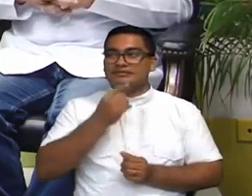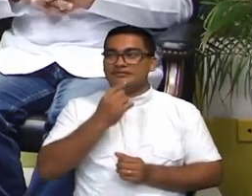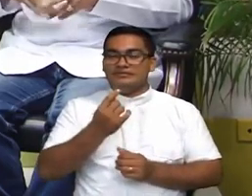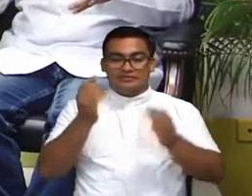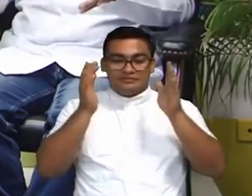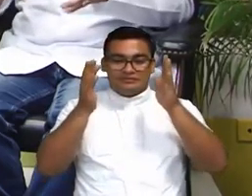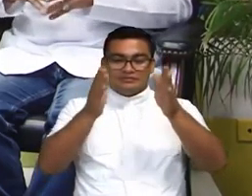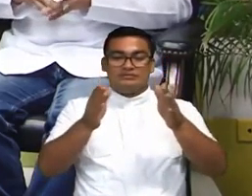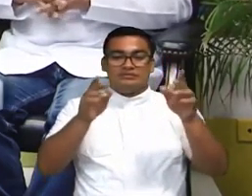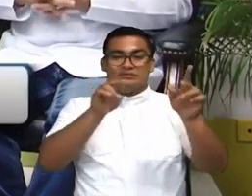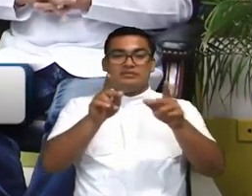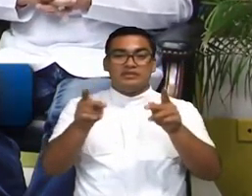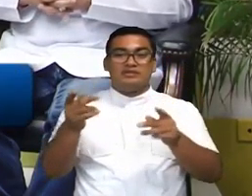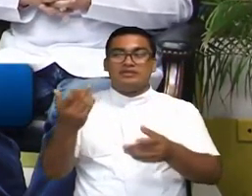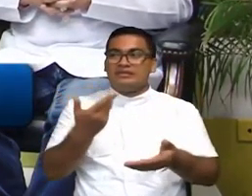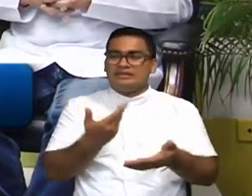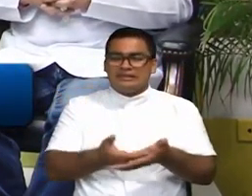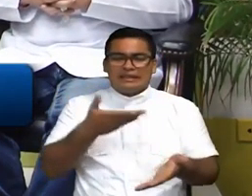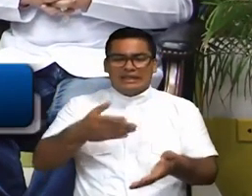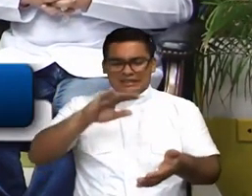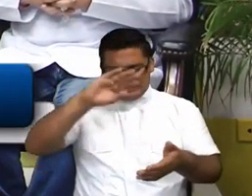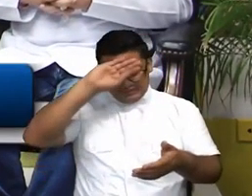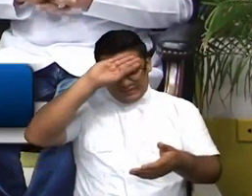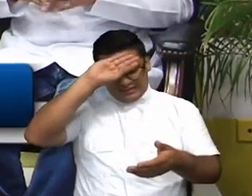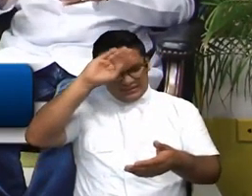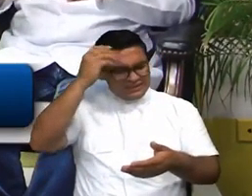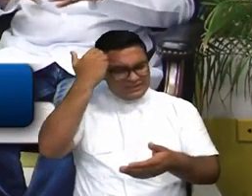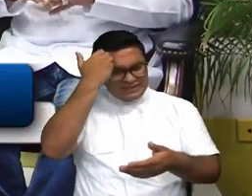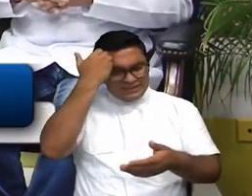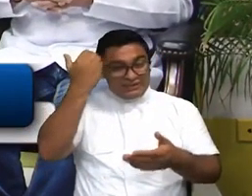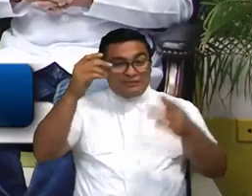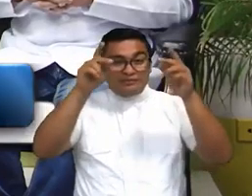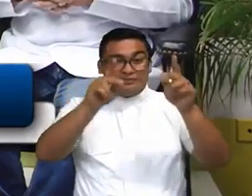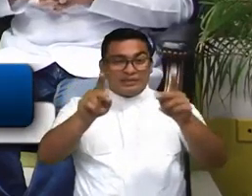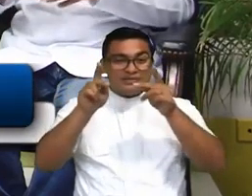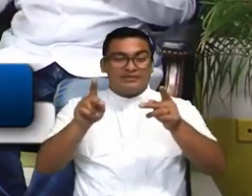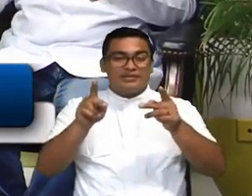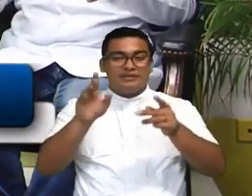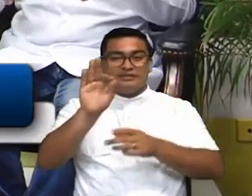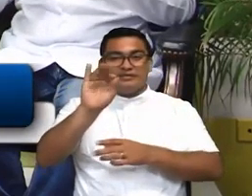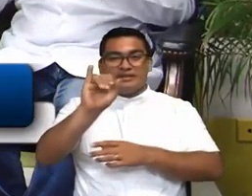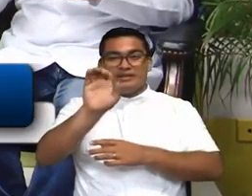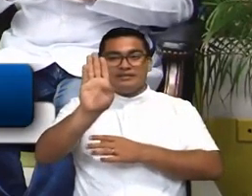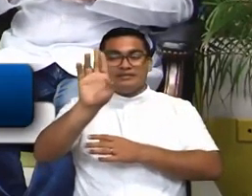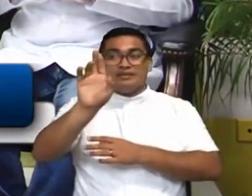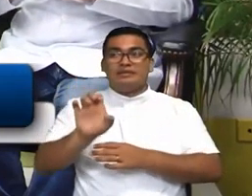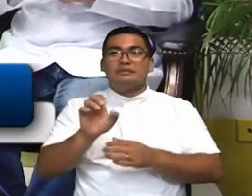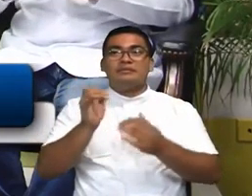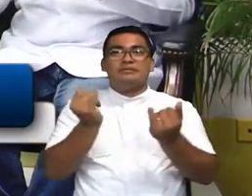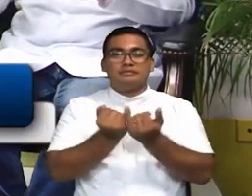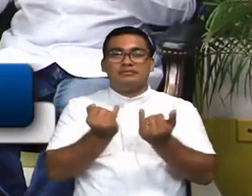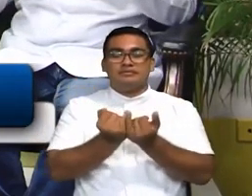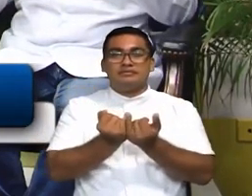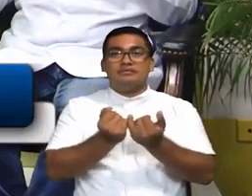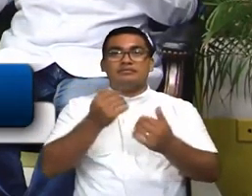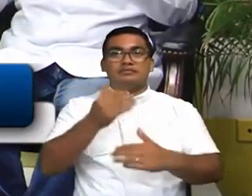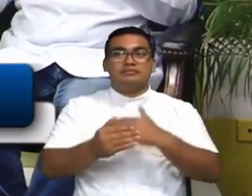los pacientes con fiebre. Uh-huh. Pero aparte de los pacientes con fiebre, también miramos